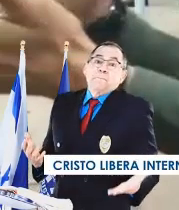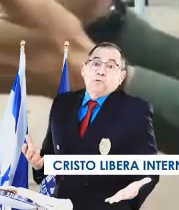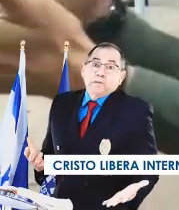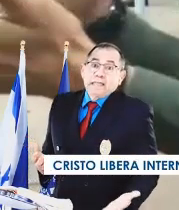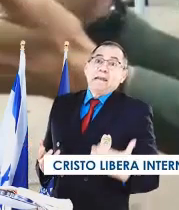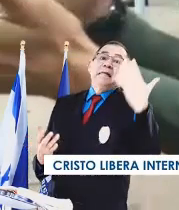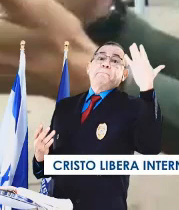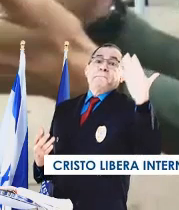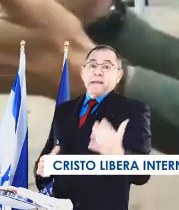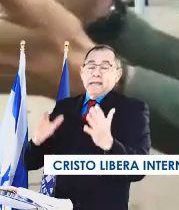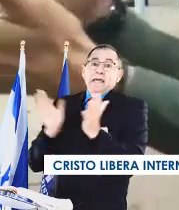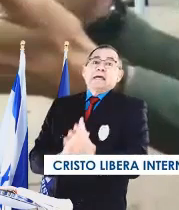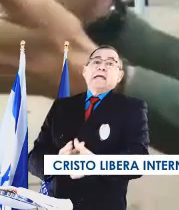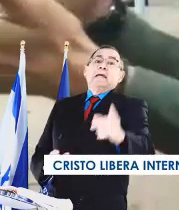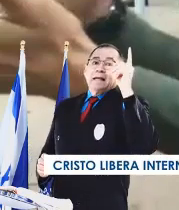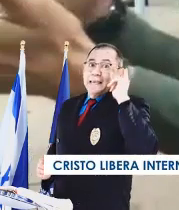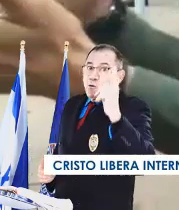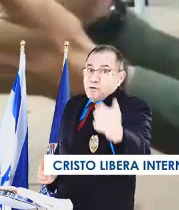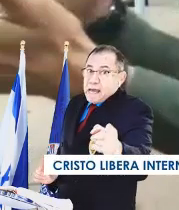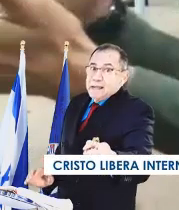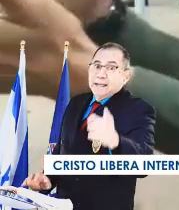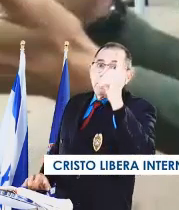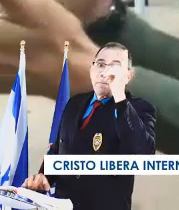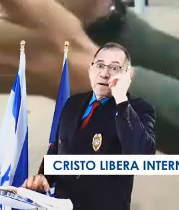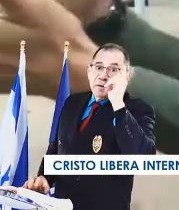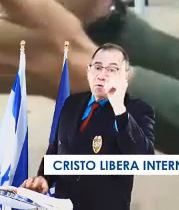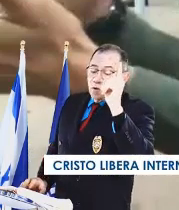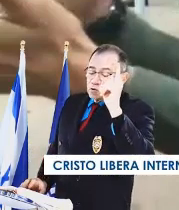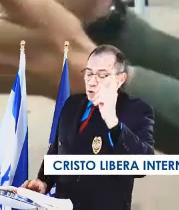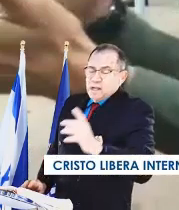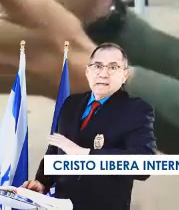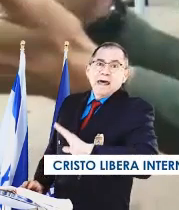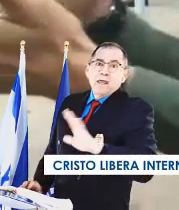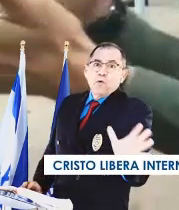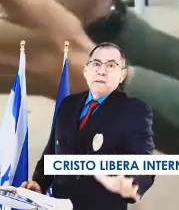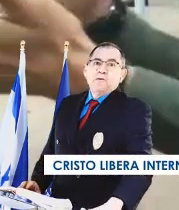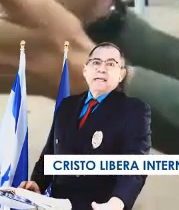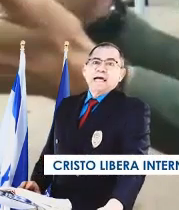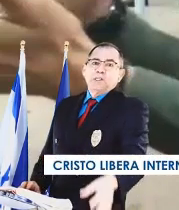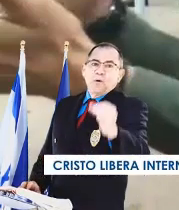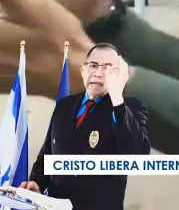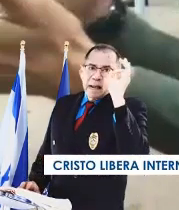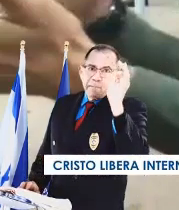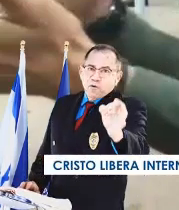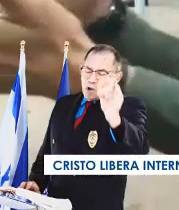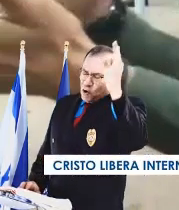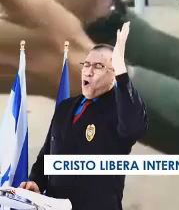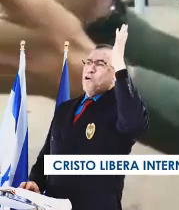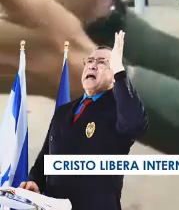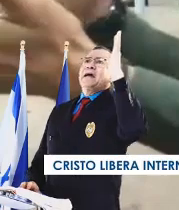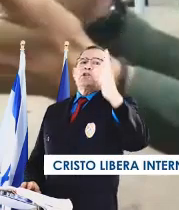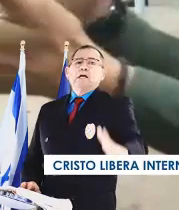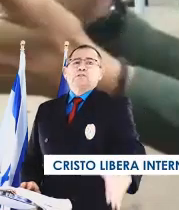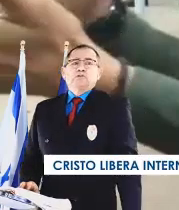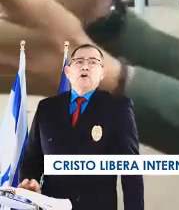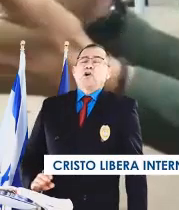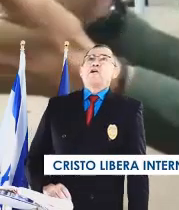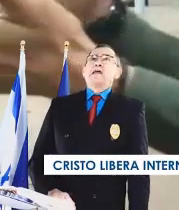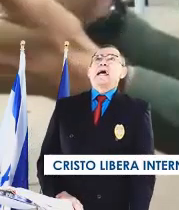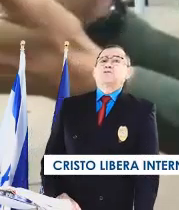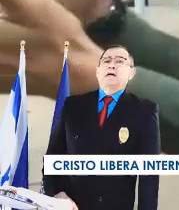importante dirigir al padre la unidad que será un perfecto en uno solo nadie weismo nació en amor Gloria Cristo Jesús